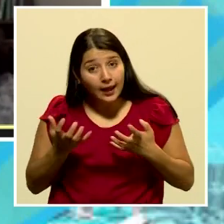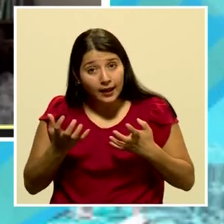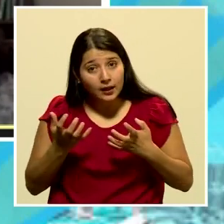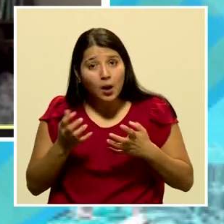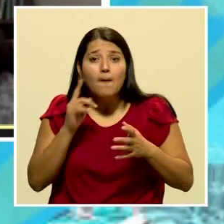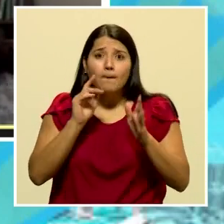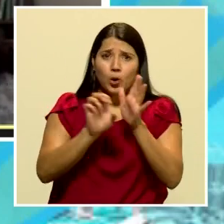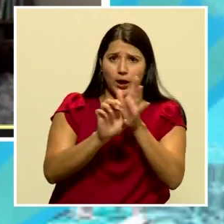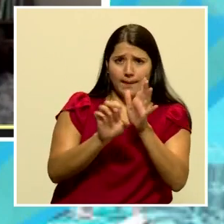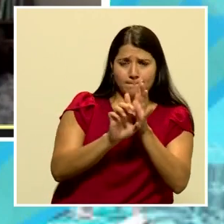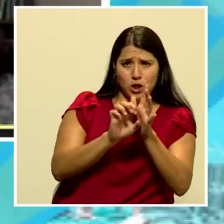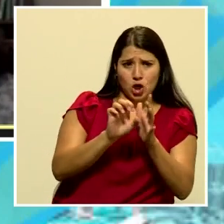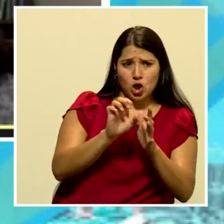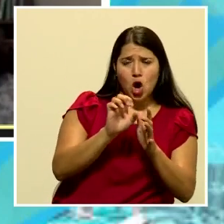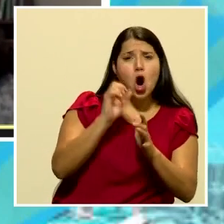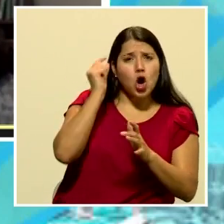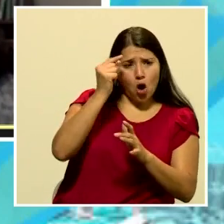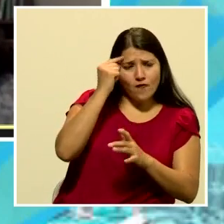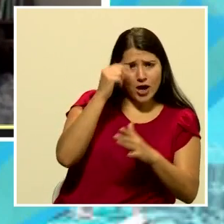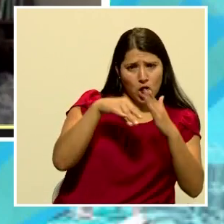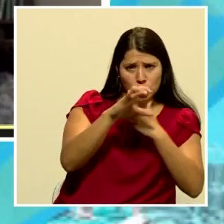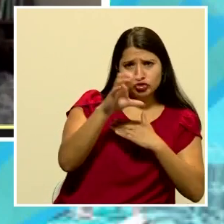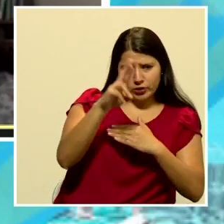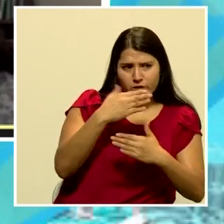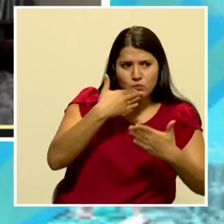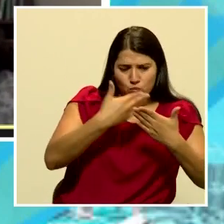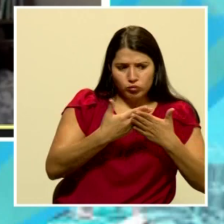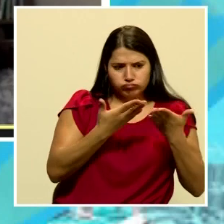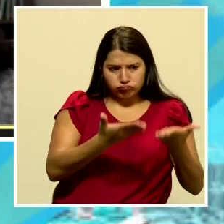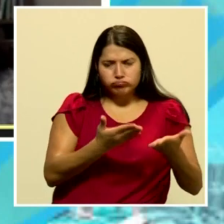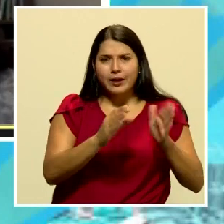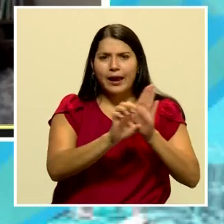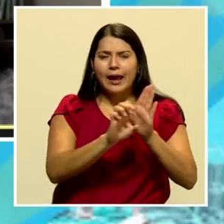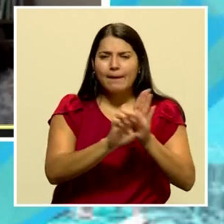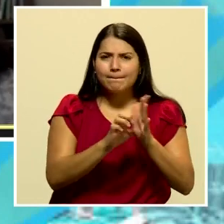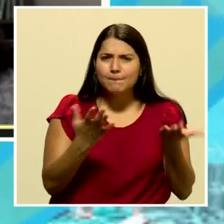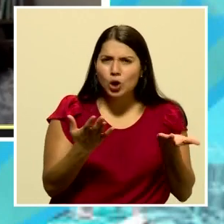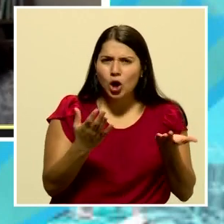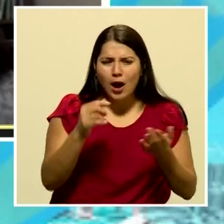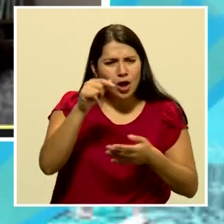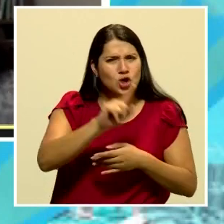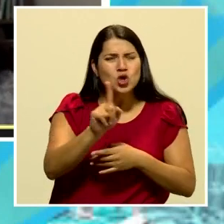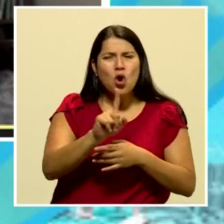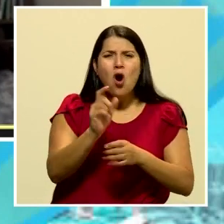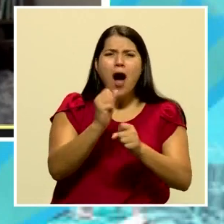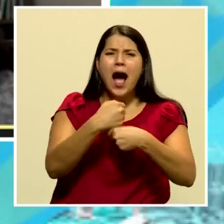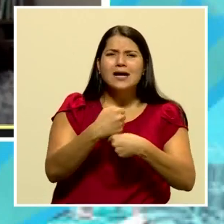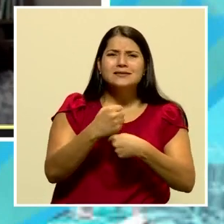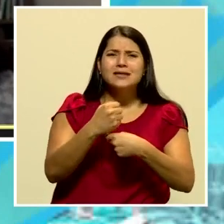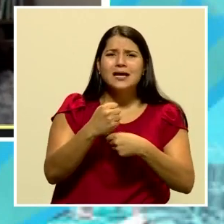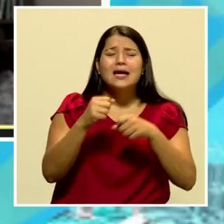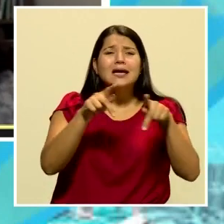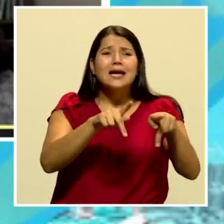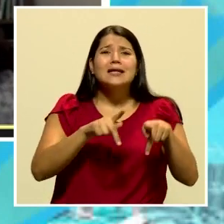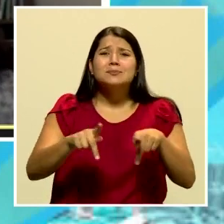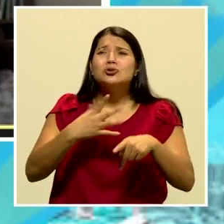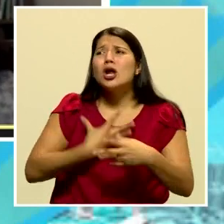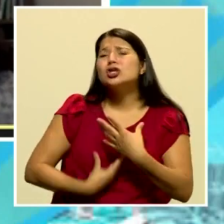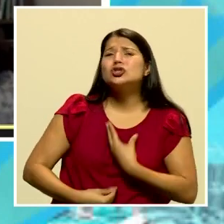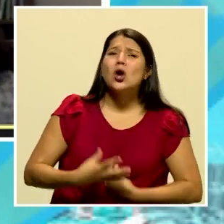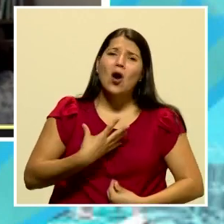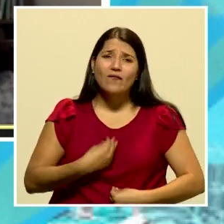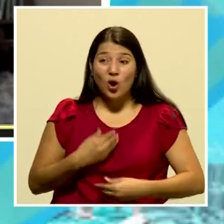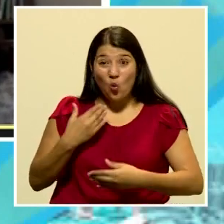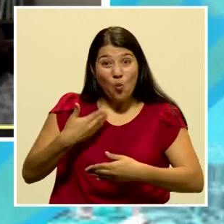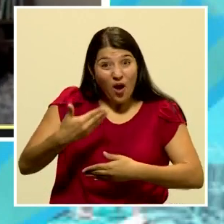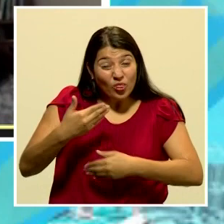gobierno de Costa Rica es un ejemplo en esto, que no le hace sufrir a la gente el paso por Costa Rica porque se lo facilita.